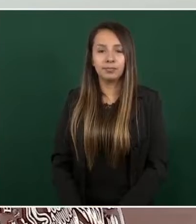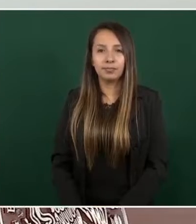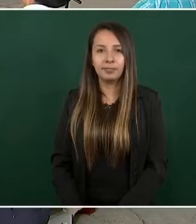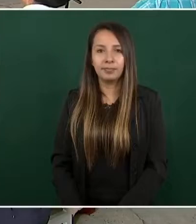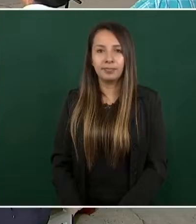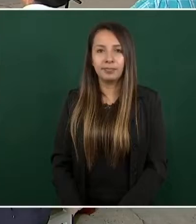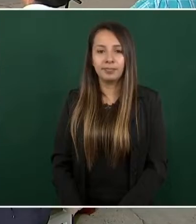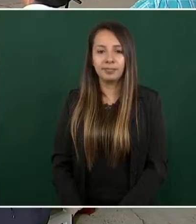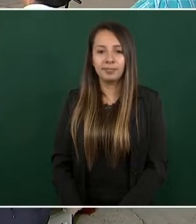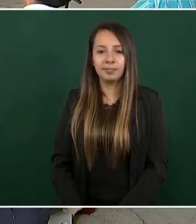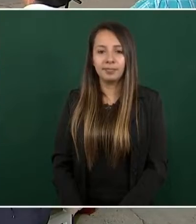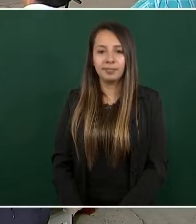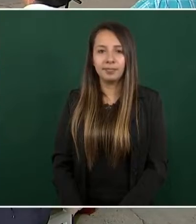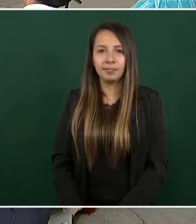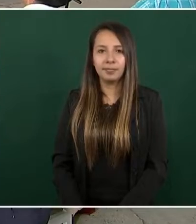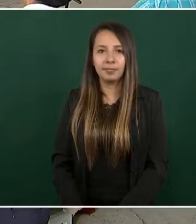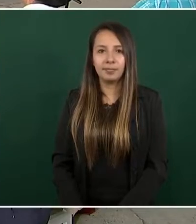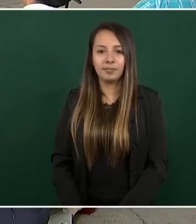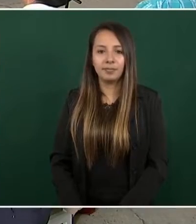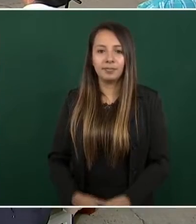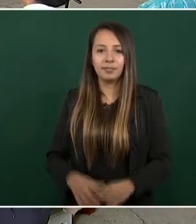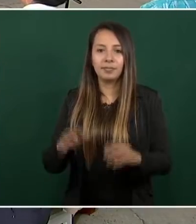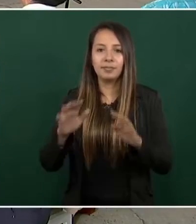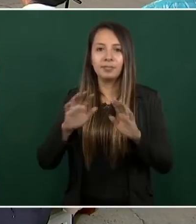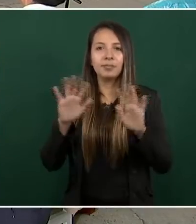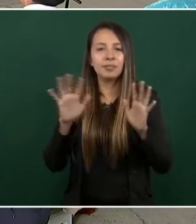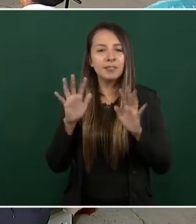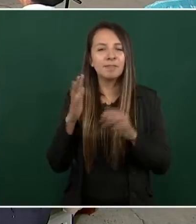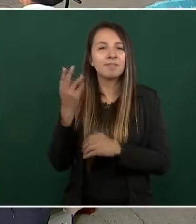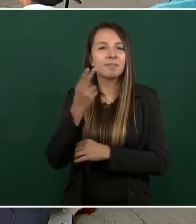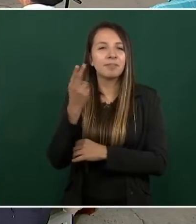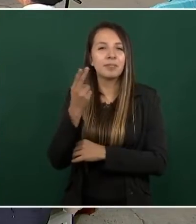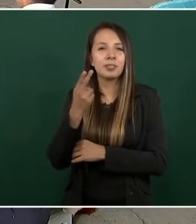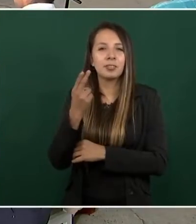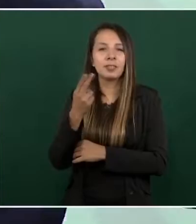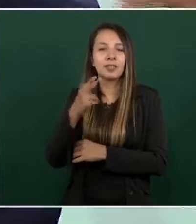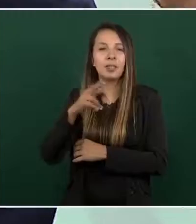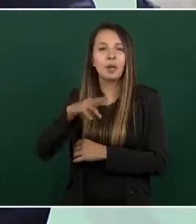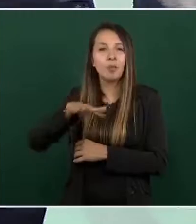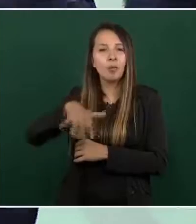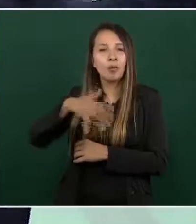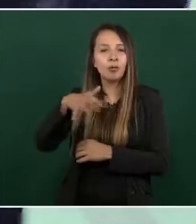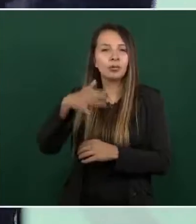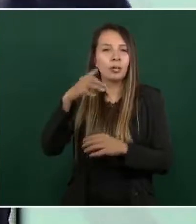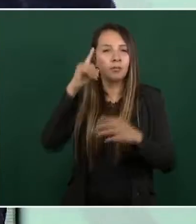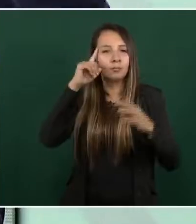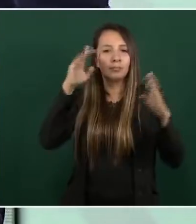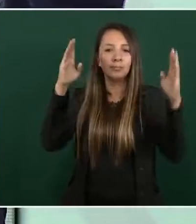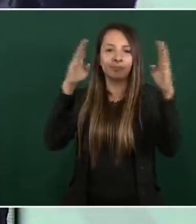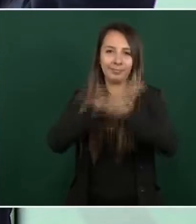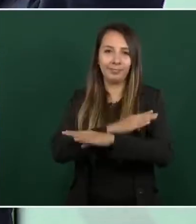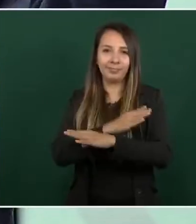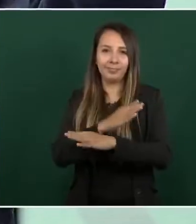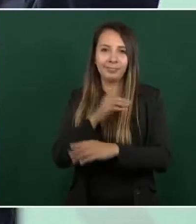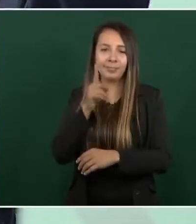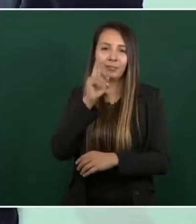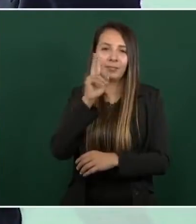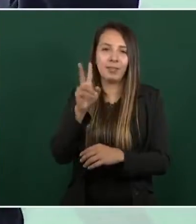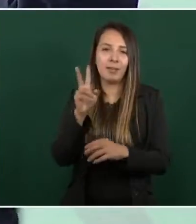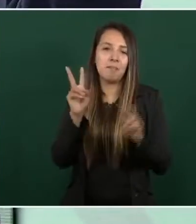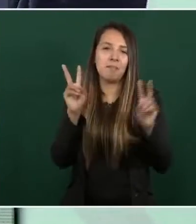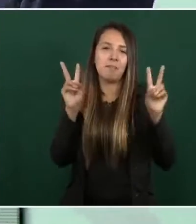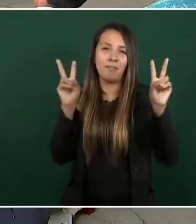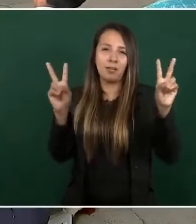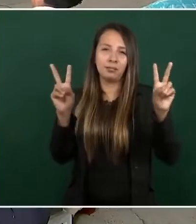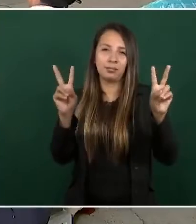¿Se reuniría con Fox, presidente? No, hay que buscar la conciliación. Miren, amor y paz. Media hora